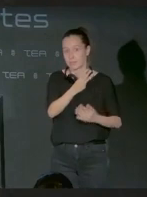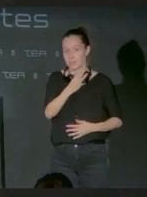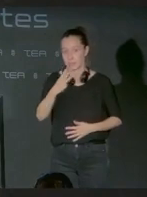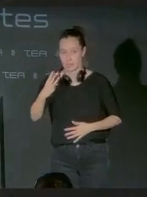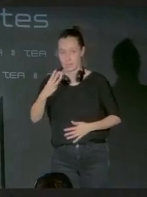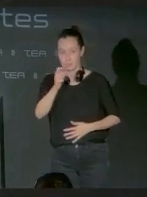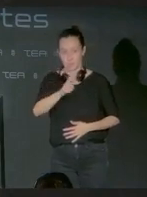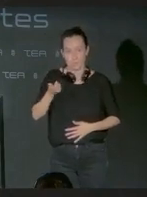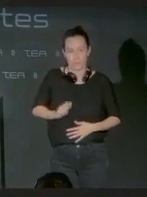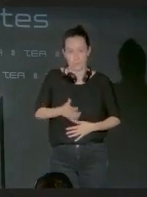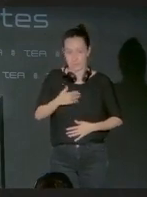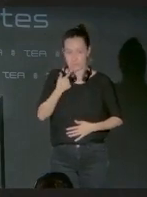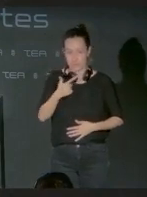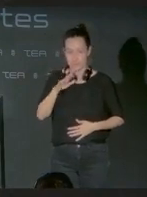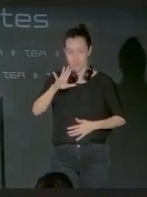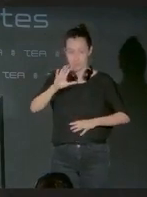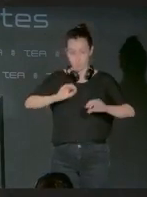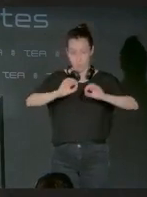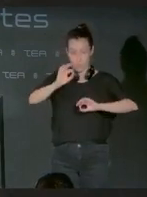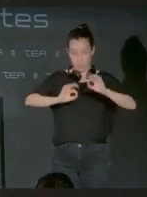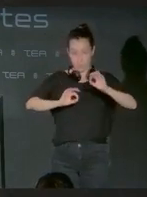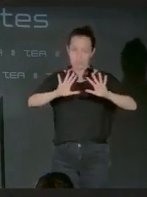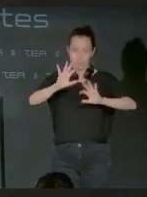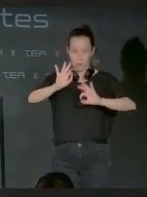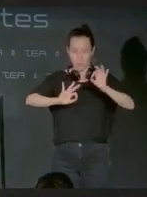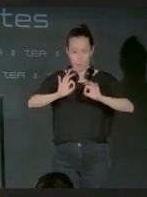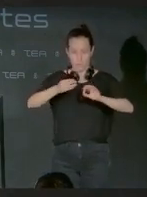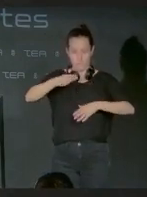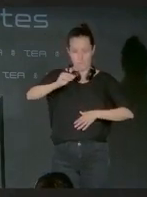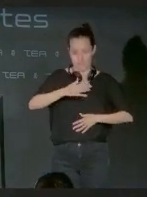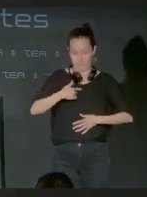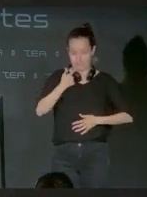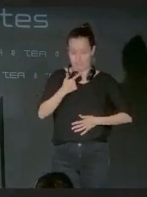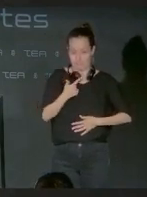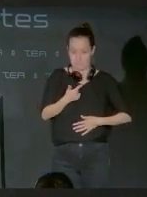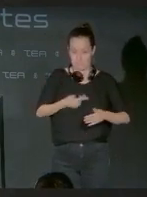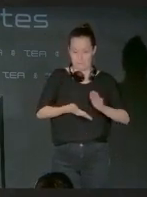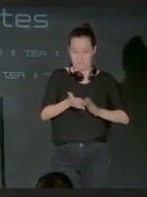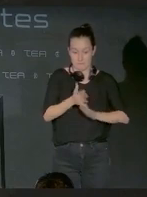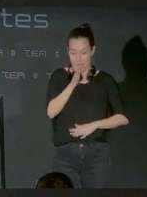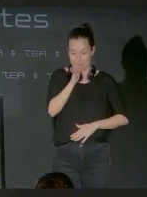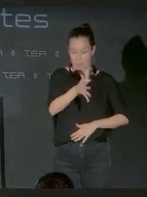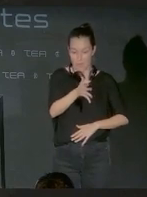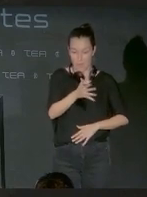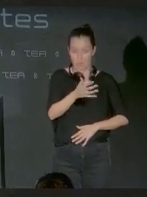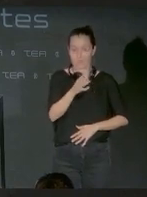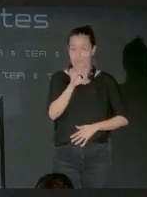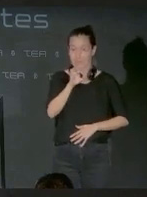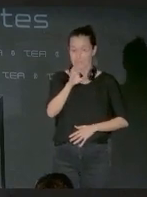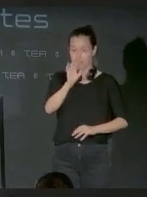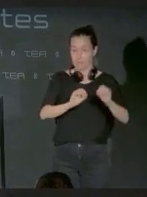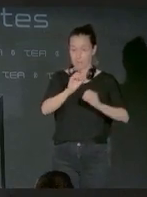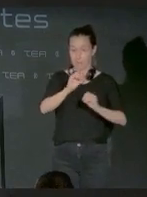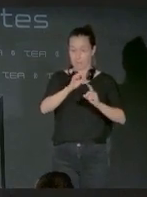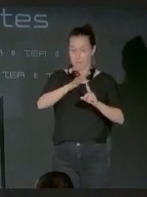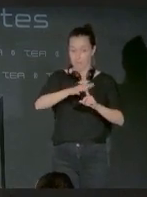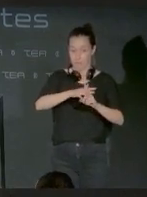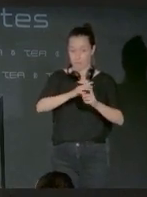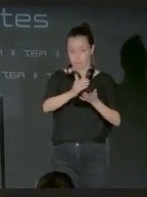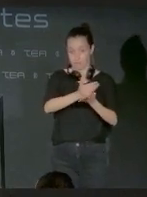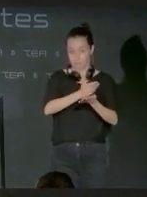y la perspectiva son crecer en los próximos cinco años un 15% de facturación y un 10% de